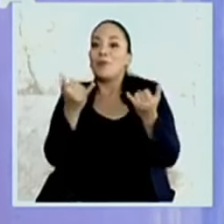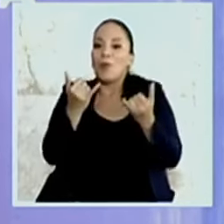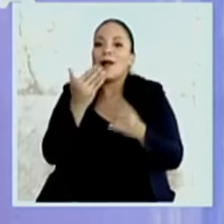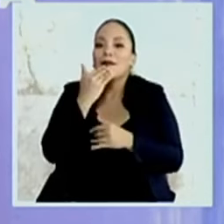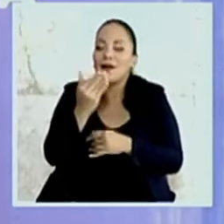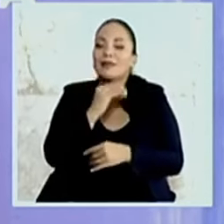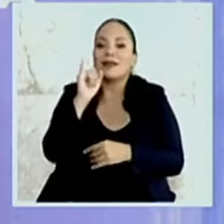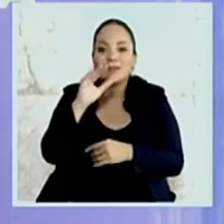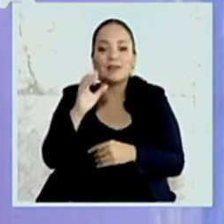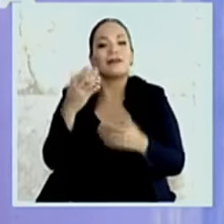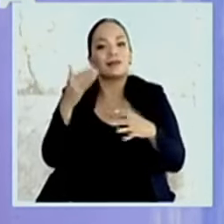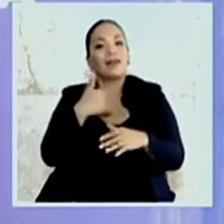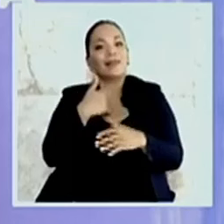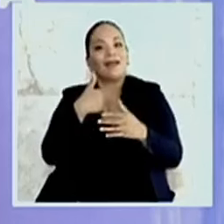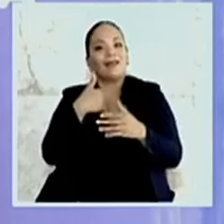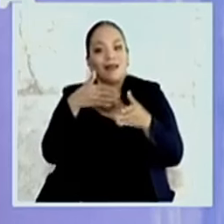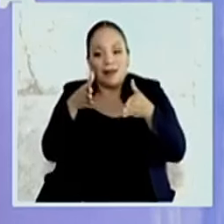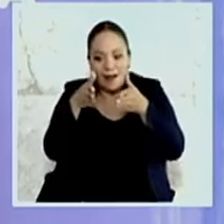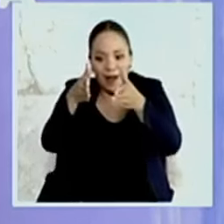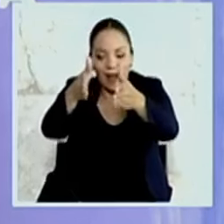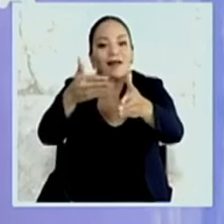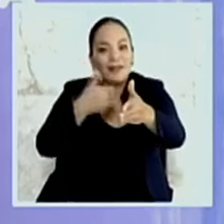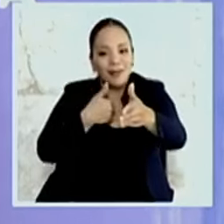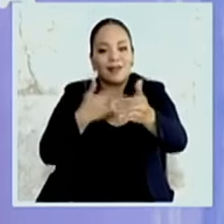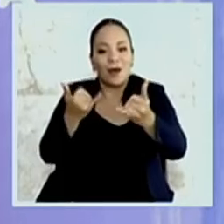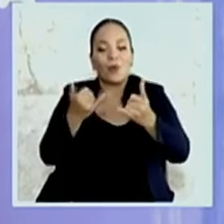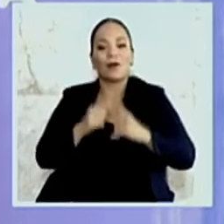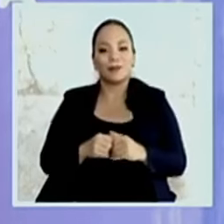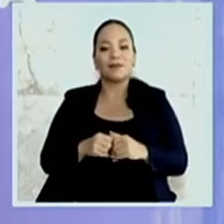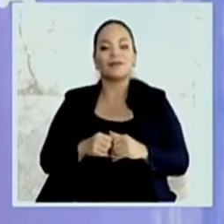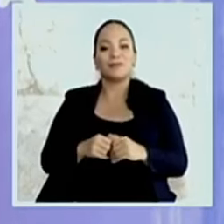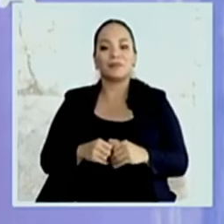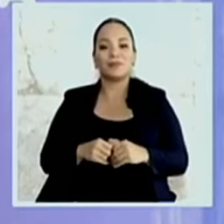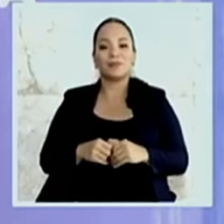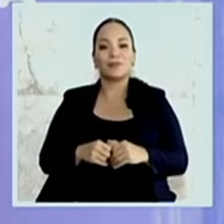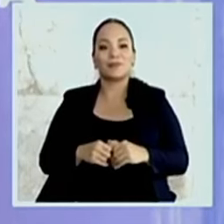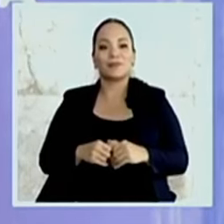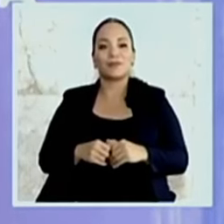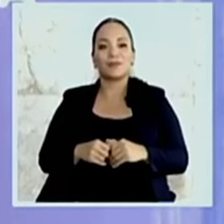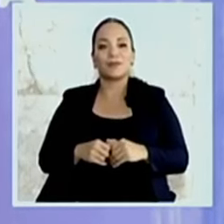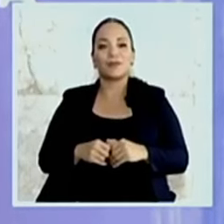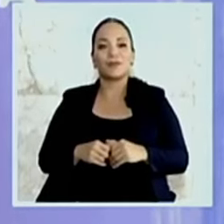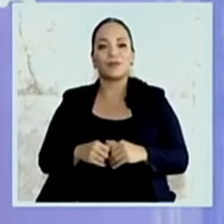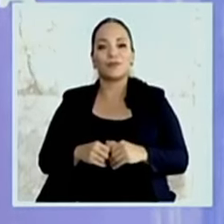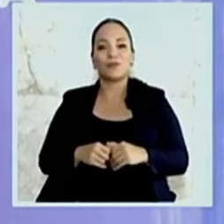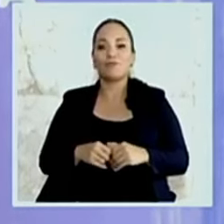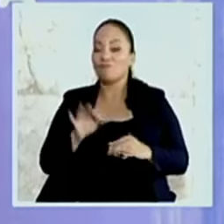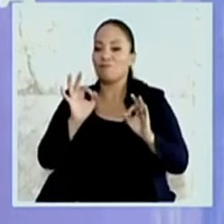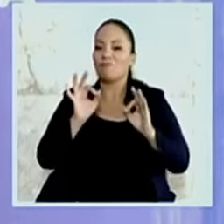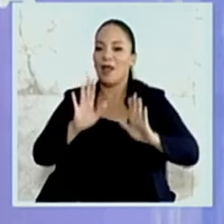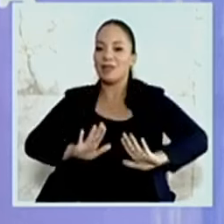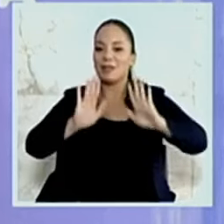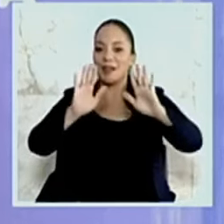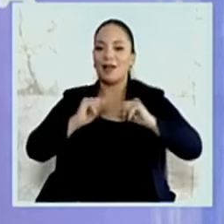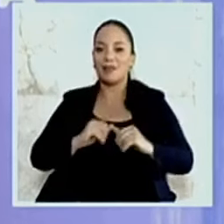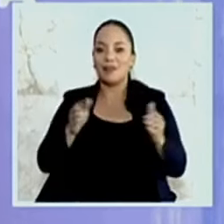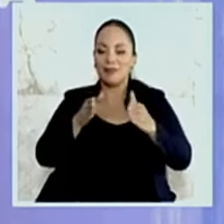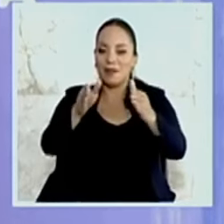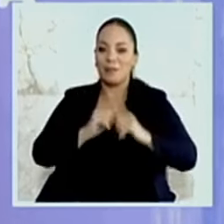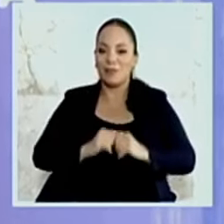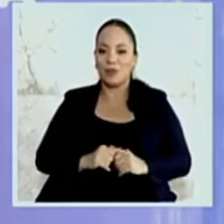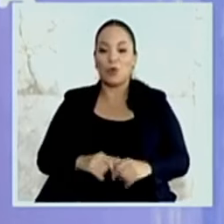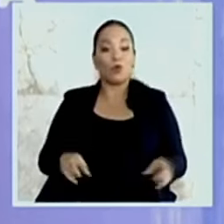en el video, sino que no había acceso por camino. Ya hoy, gracias al ICE,